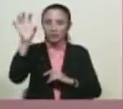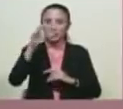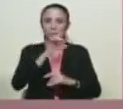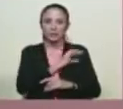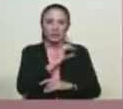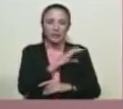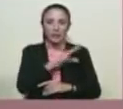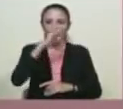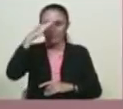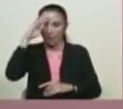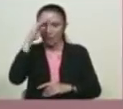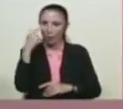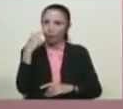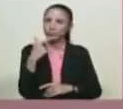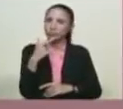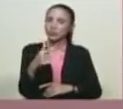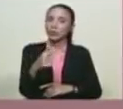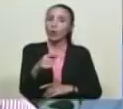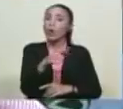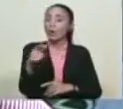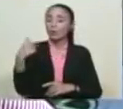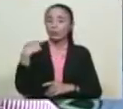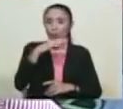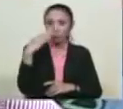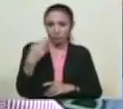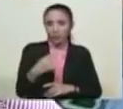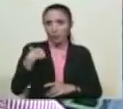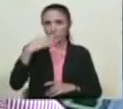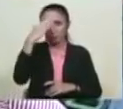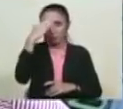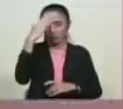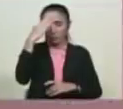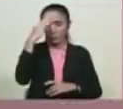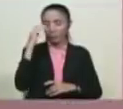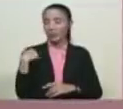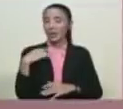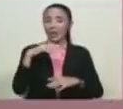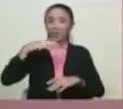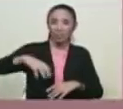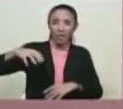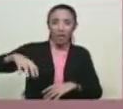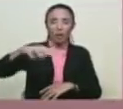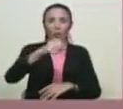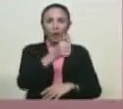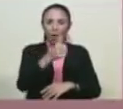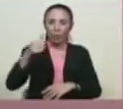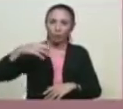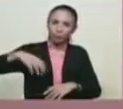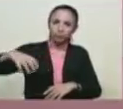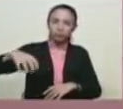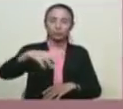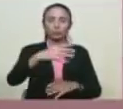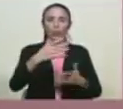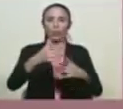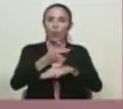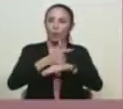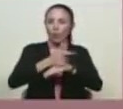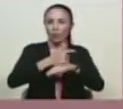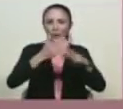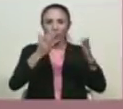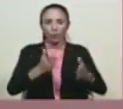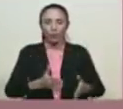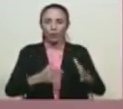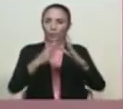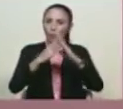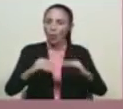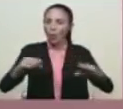les digo, miren, estoy convencido, todos los estados, todos los gobiernos,